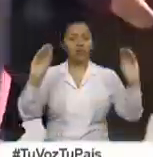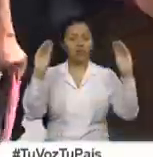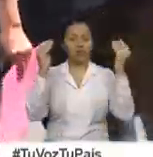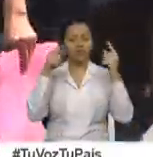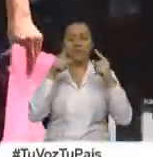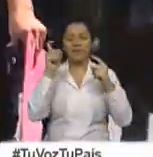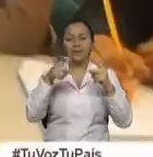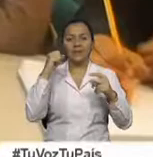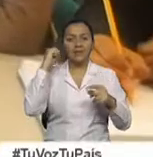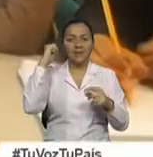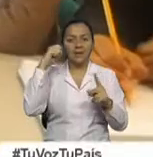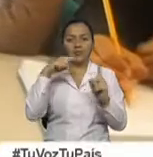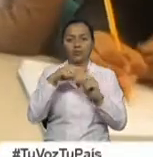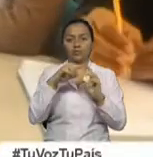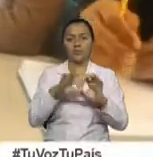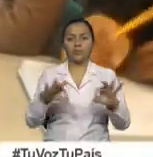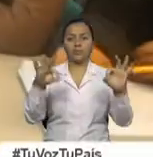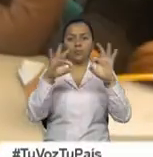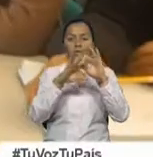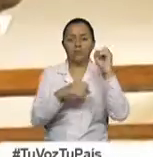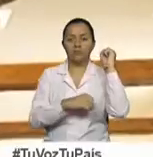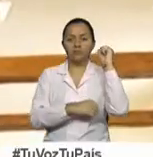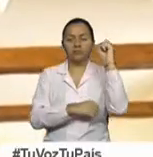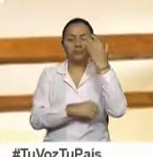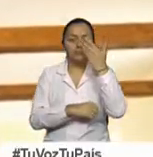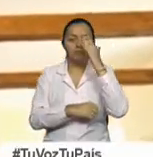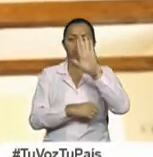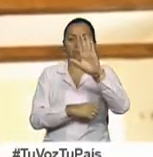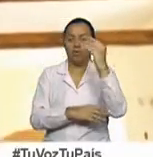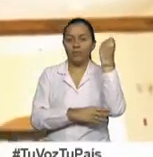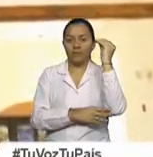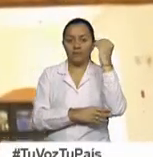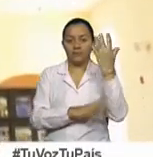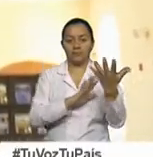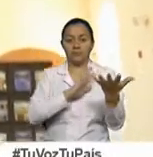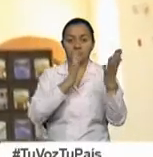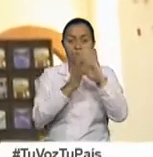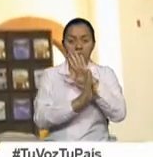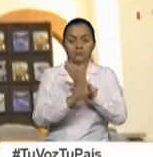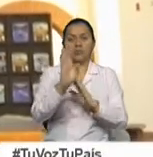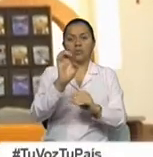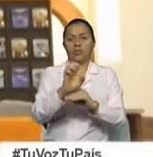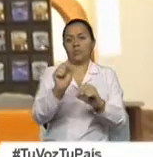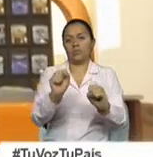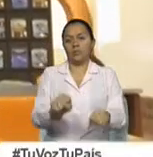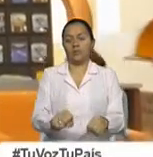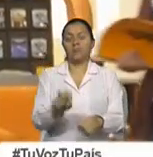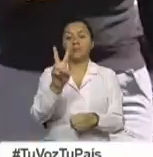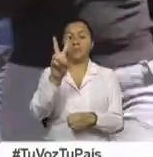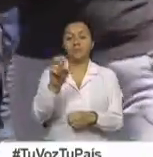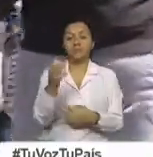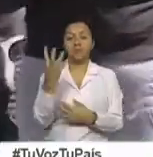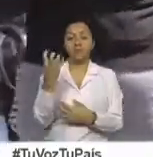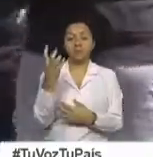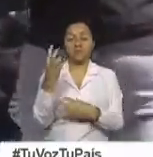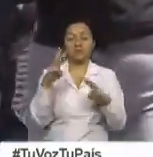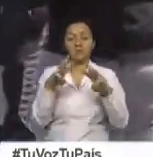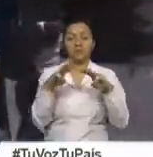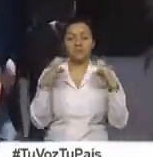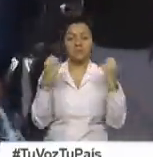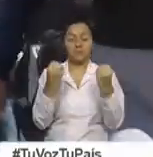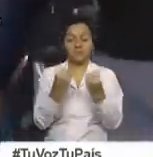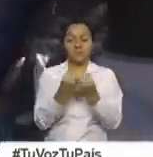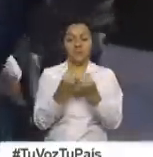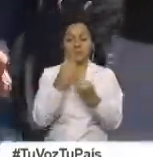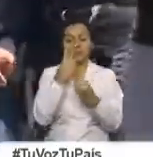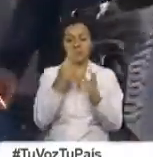de derechos y actores importantes para la transformación del país. Para 2014, el Ministerio de Inclusión Económica y Social